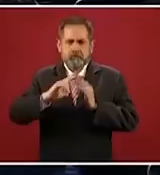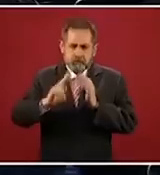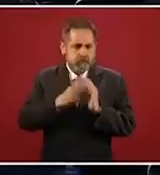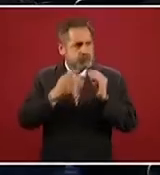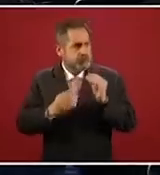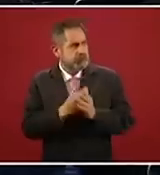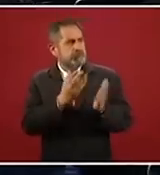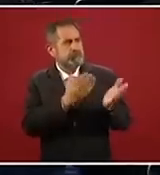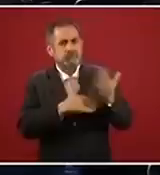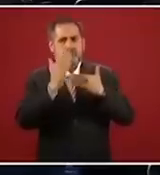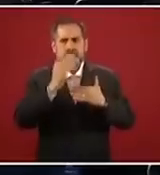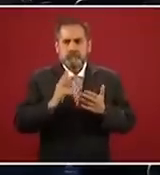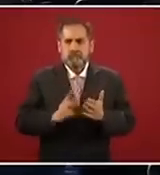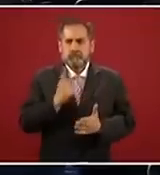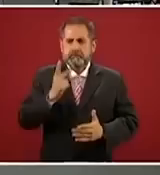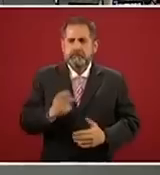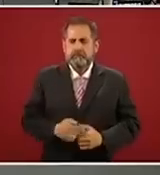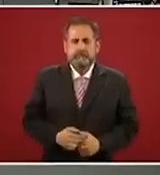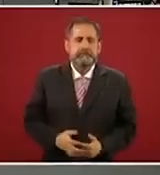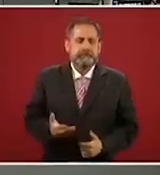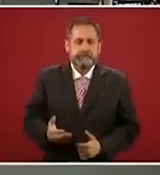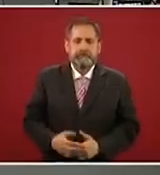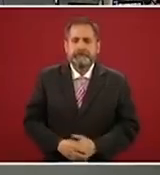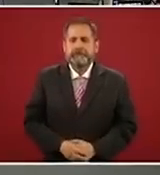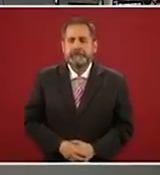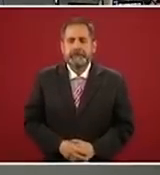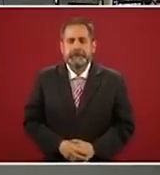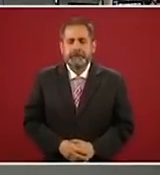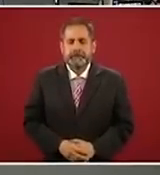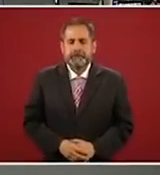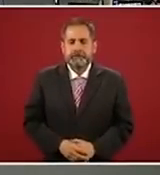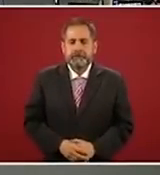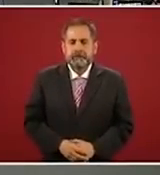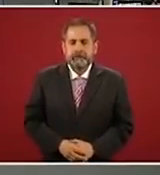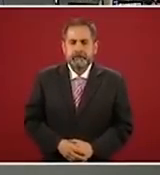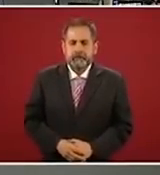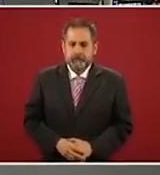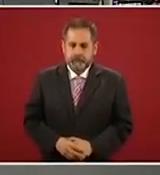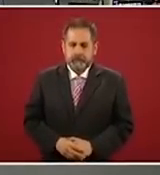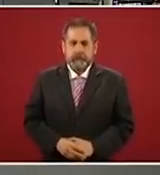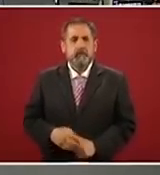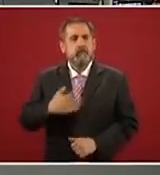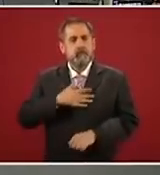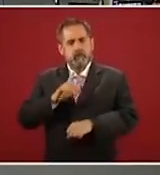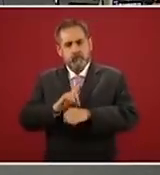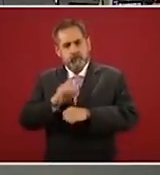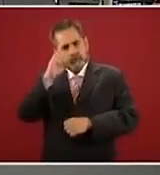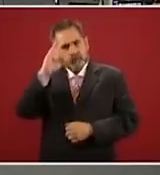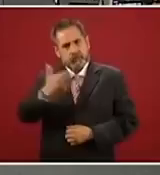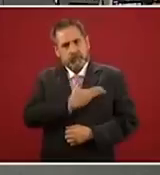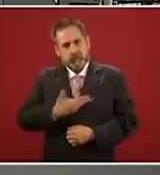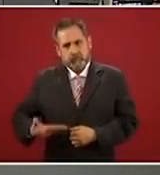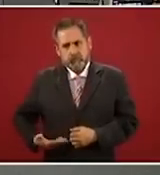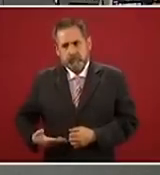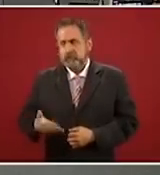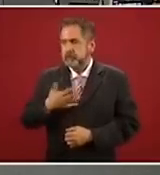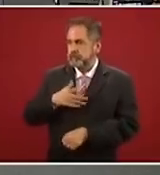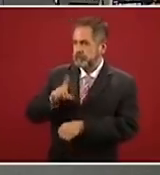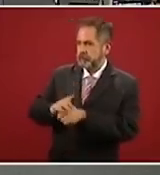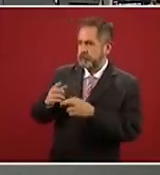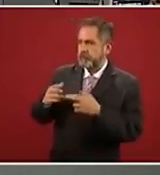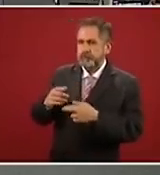importante industria. Muchas gracias. Gracias, presidente. Gracias. Buenos días, señor presidente. Buenos días, maestra,